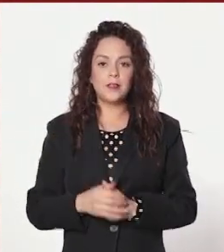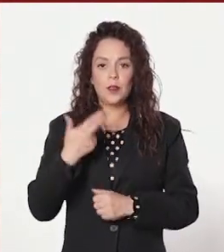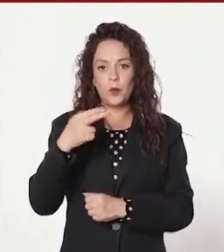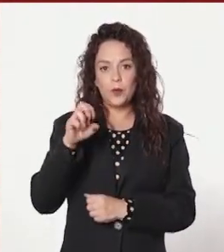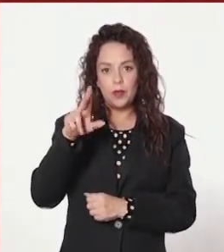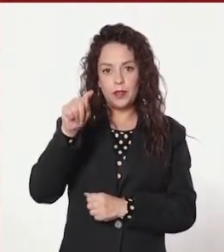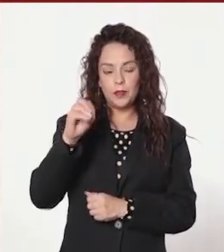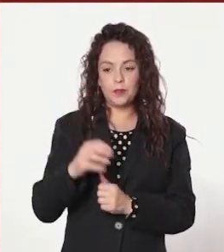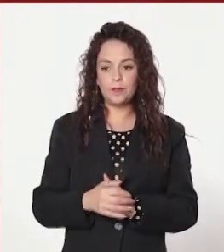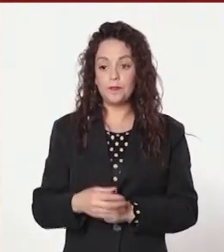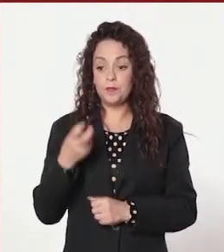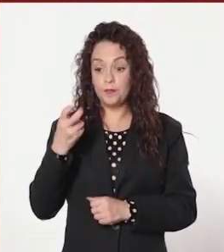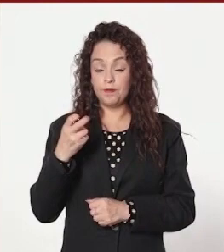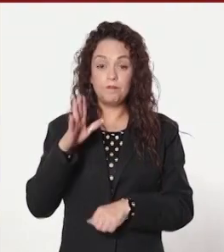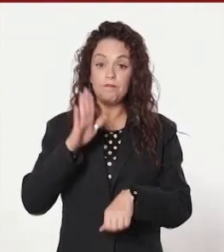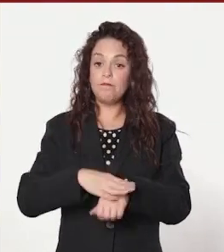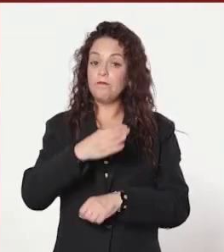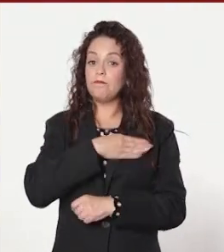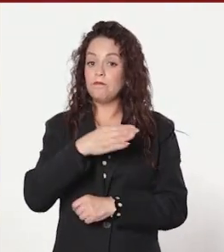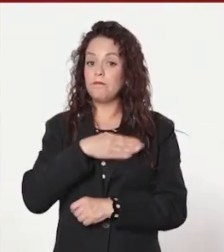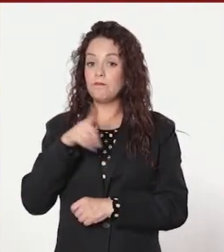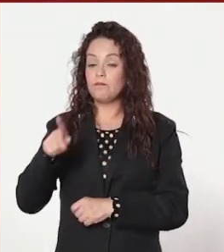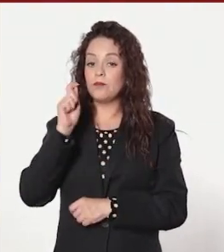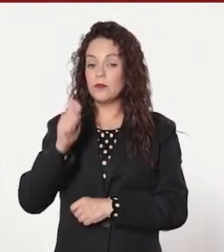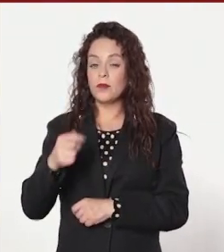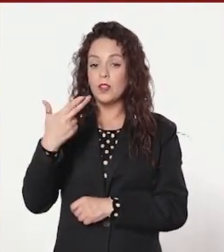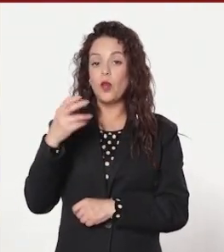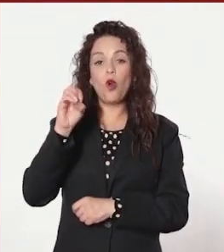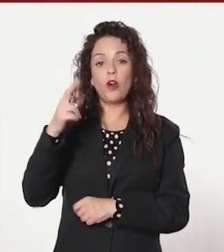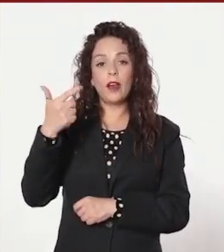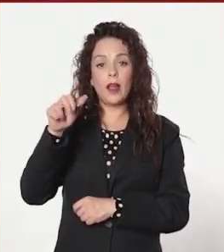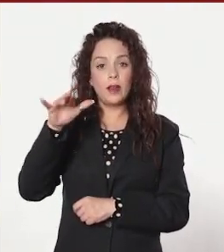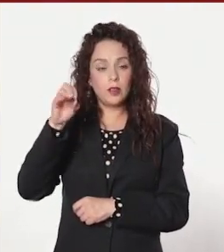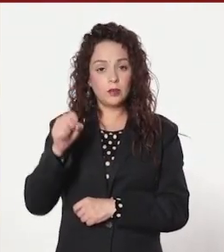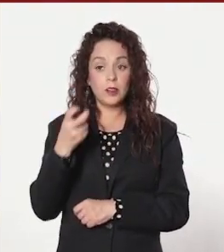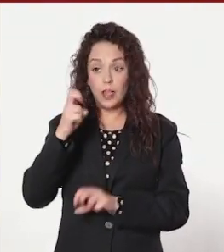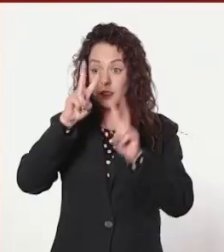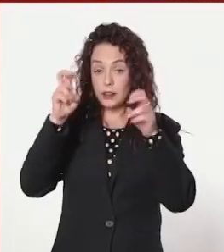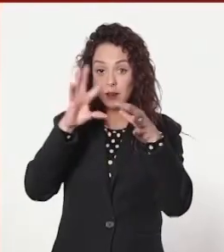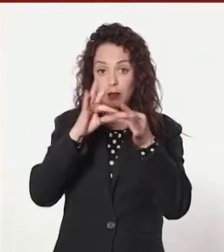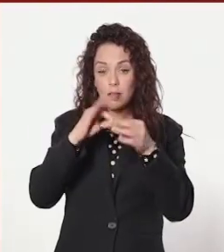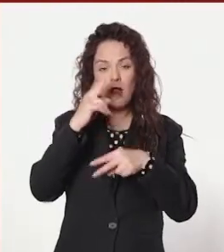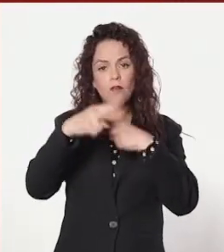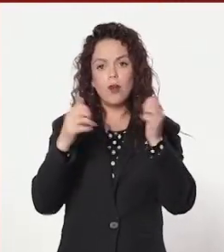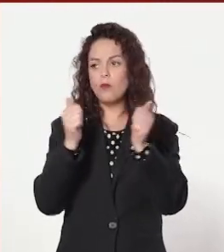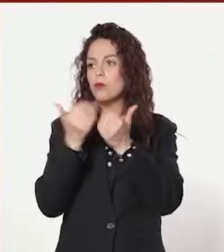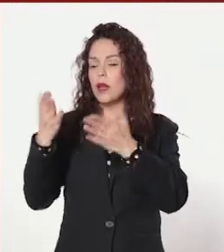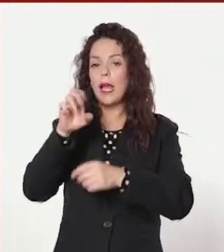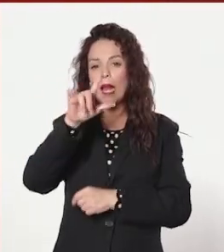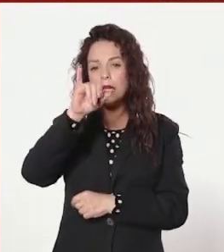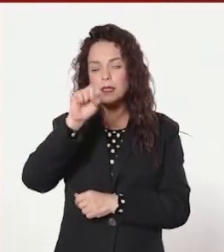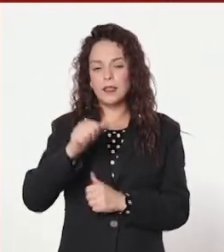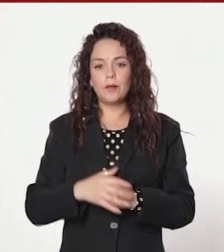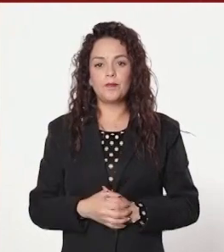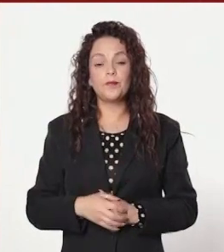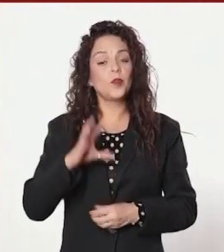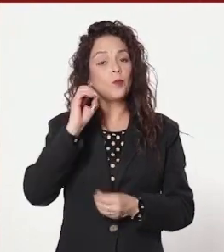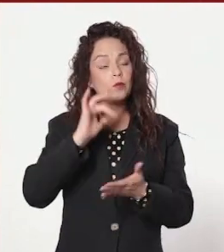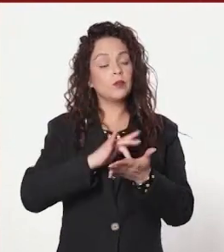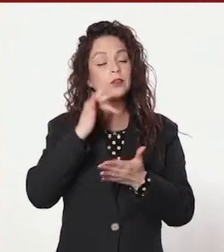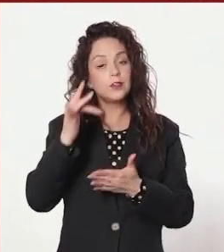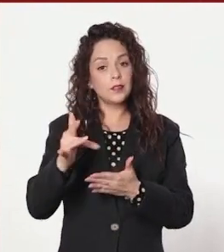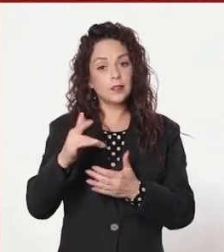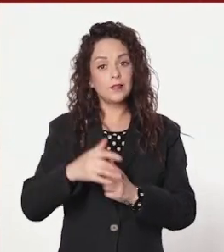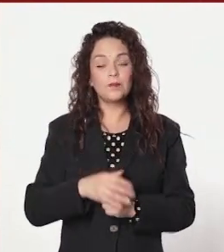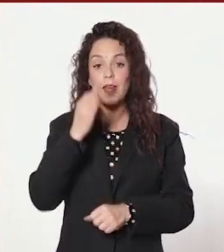más benevolentes con el medio ambiente. Para hablar de este tema, vamos con Elisa Garza García. Muchas gracias, Elisa, por estar con nosotros